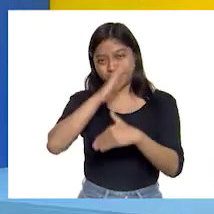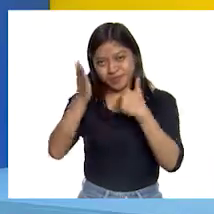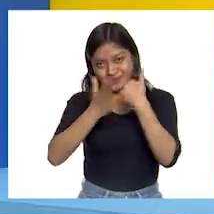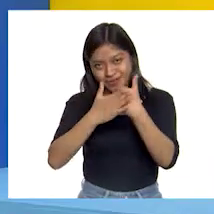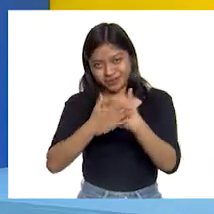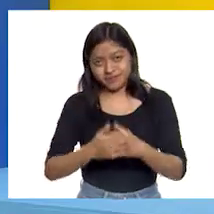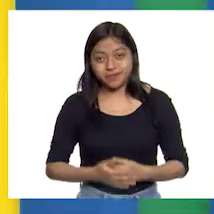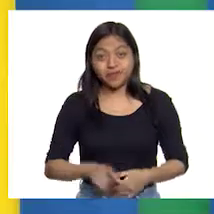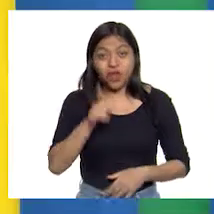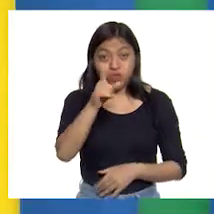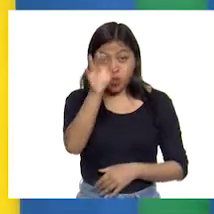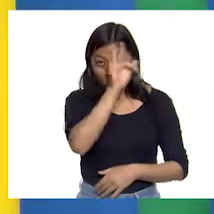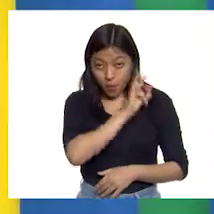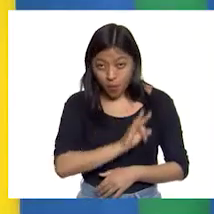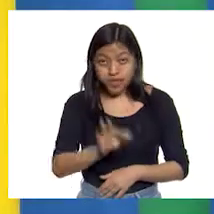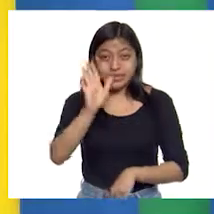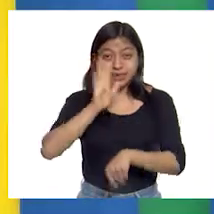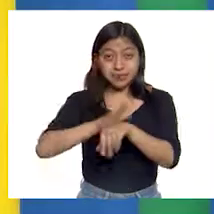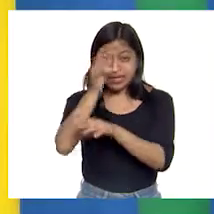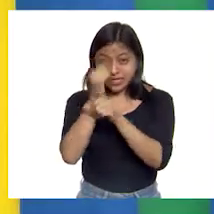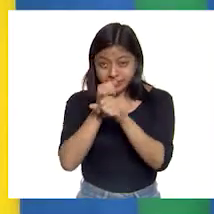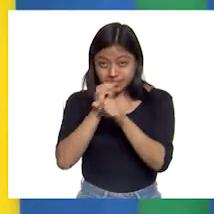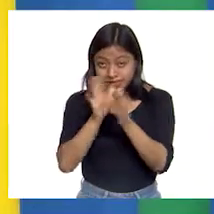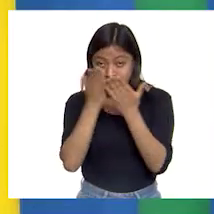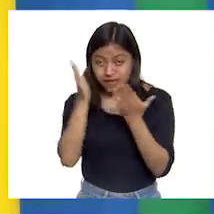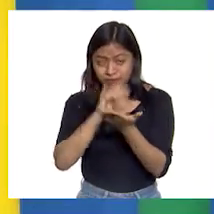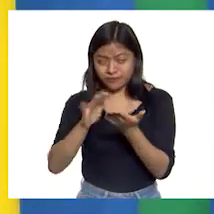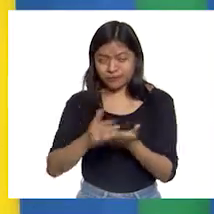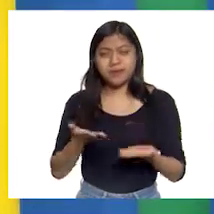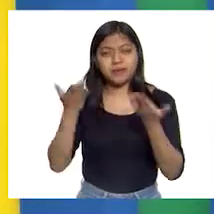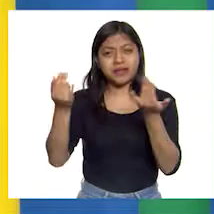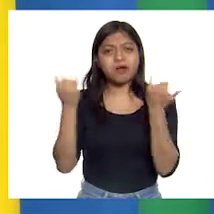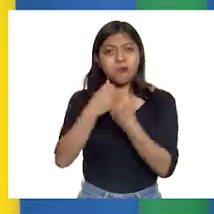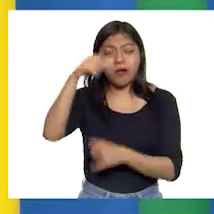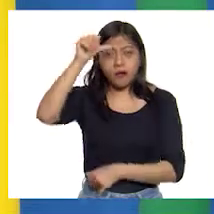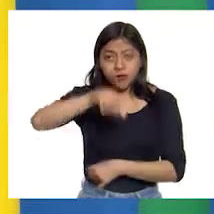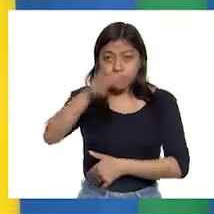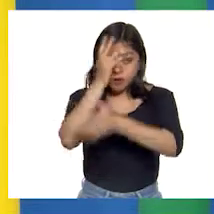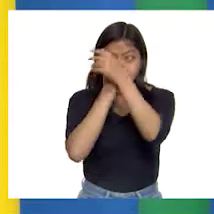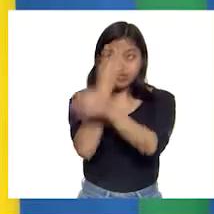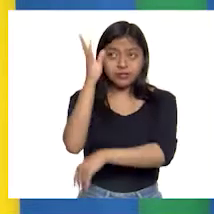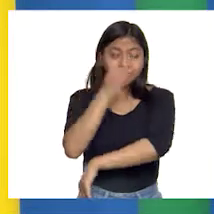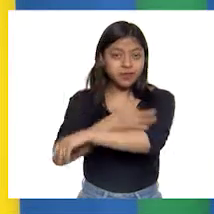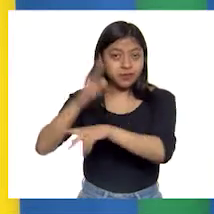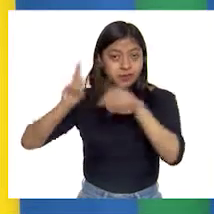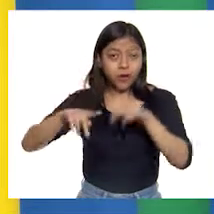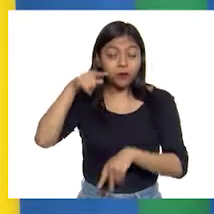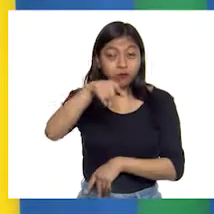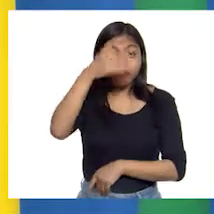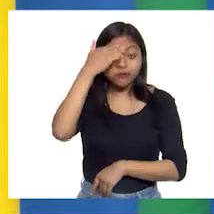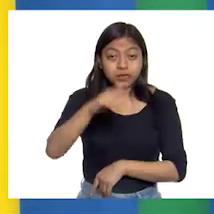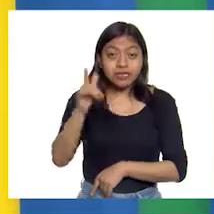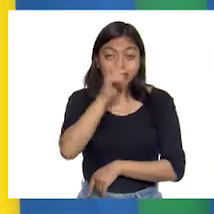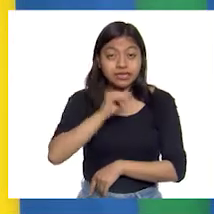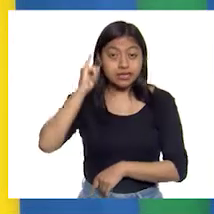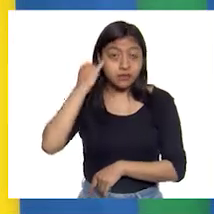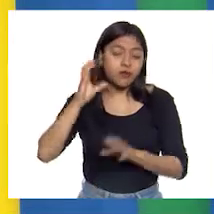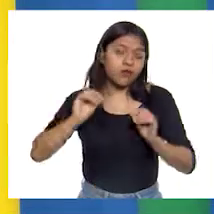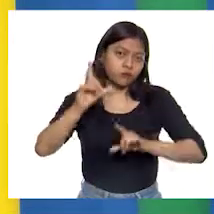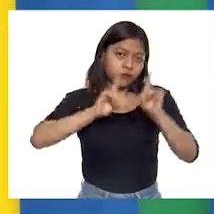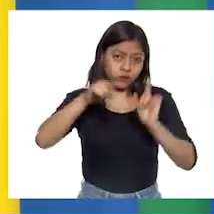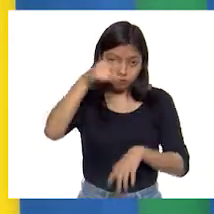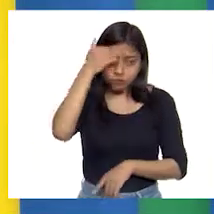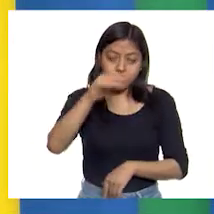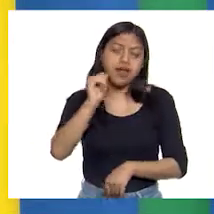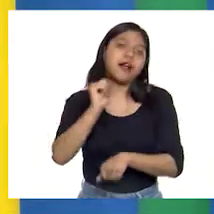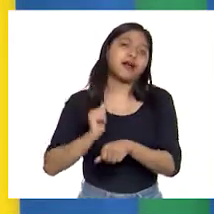clase. Si te es posible, consulta otros libros y comenta el tema de hoy con tu familia. Si tienes la fortuna de hablar una